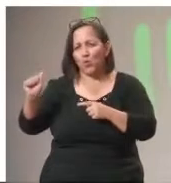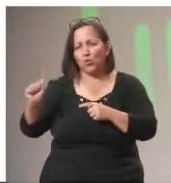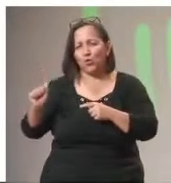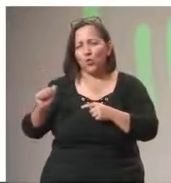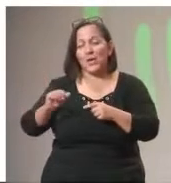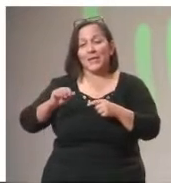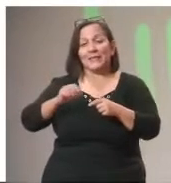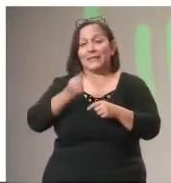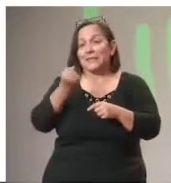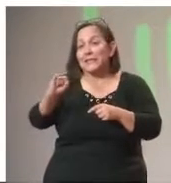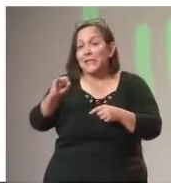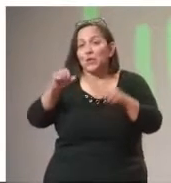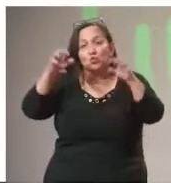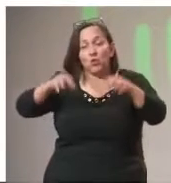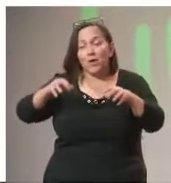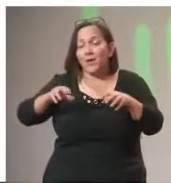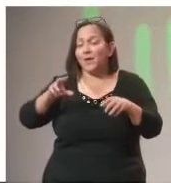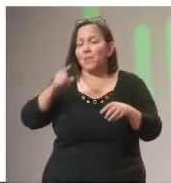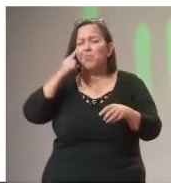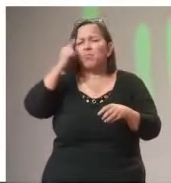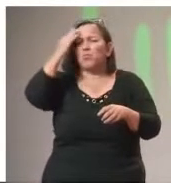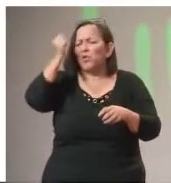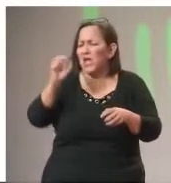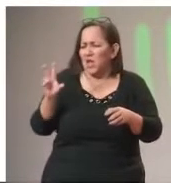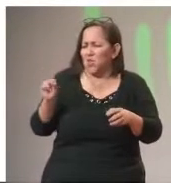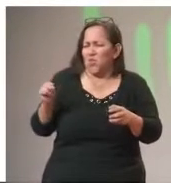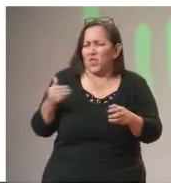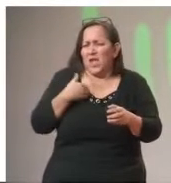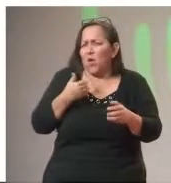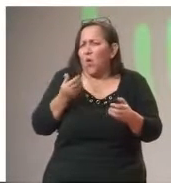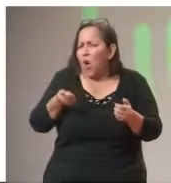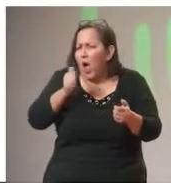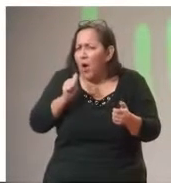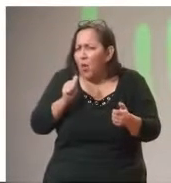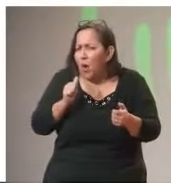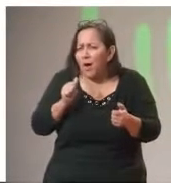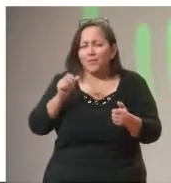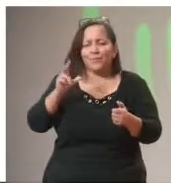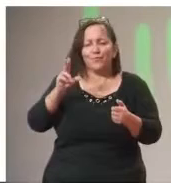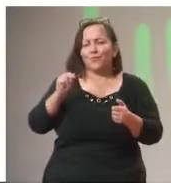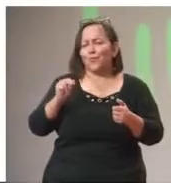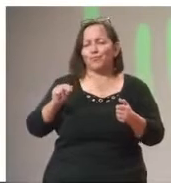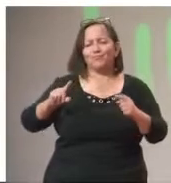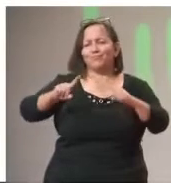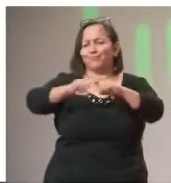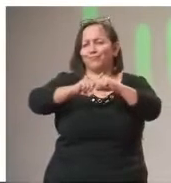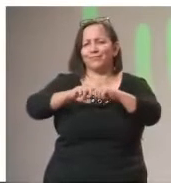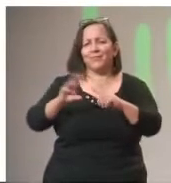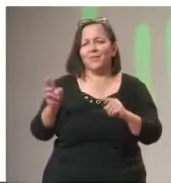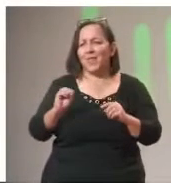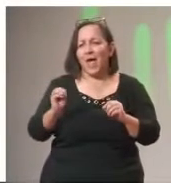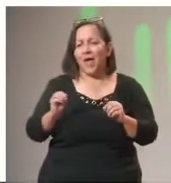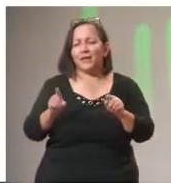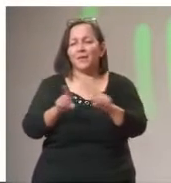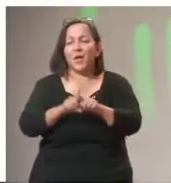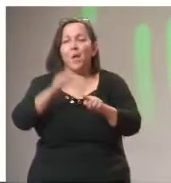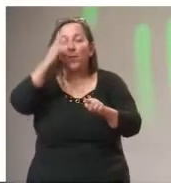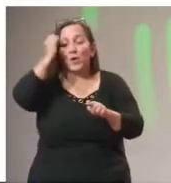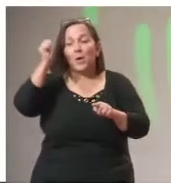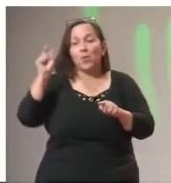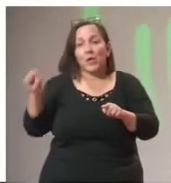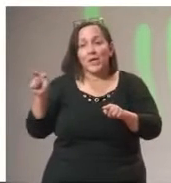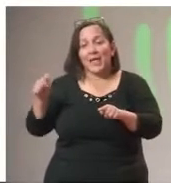agua? Entonces hay que entender que la cuenca es un gran filtro que mezcla el agua, pero esa agua tiene que comenzarse a distribuir